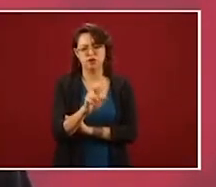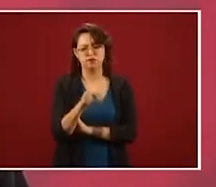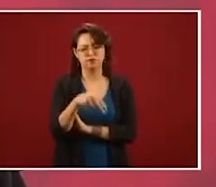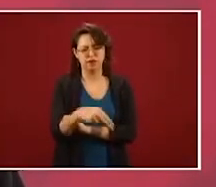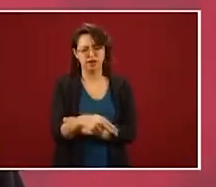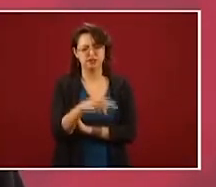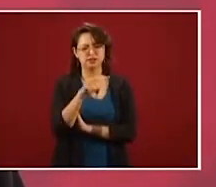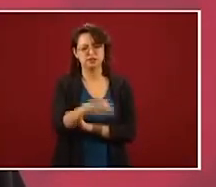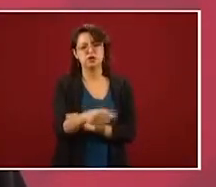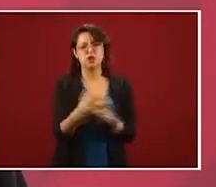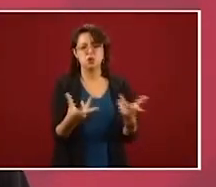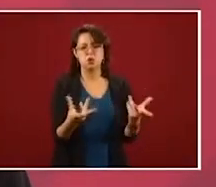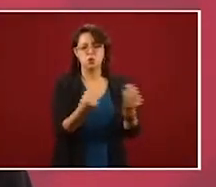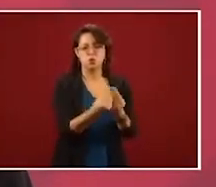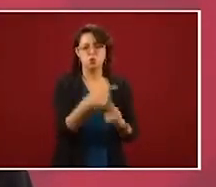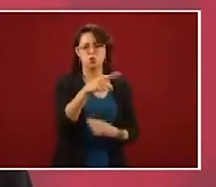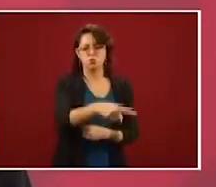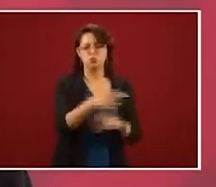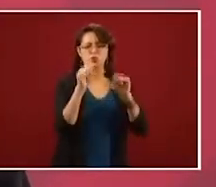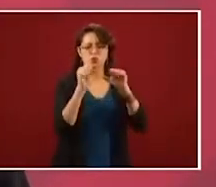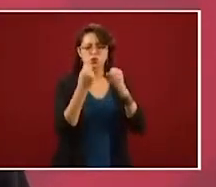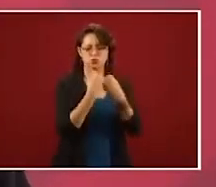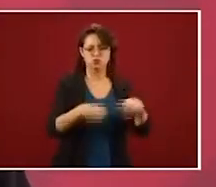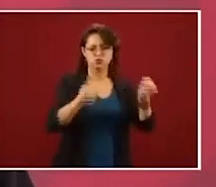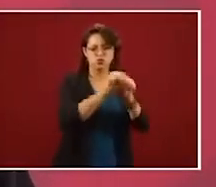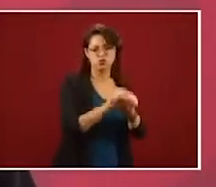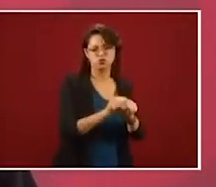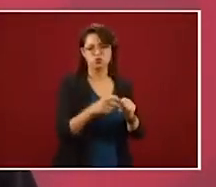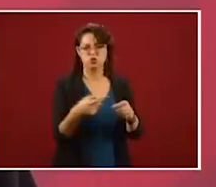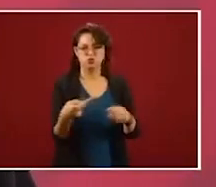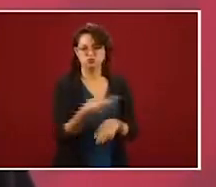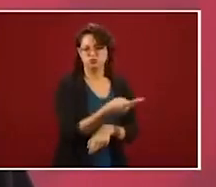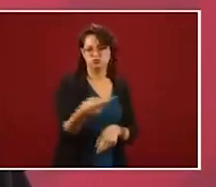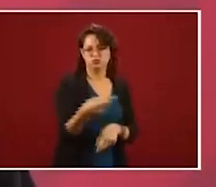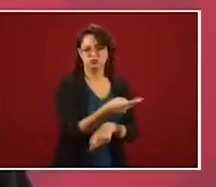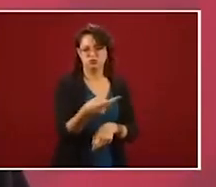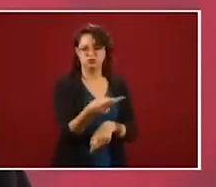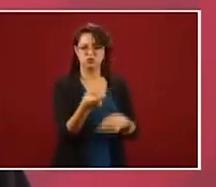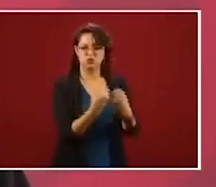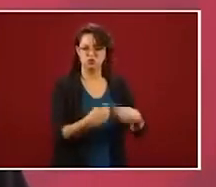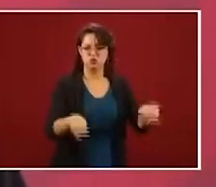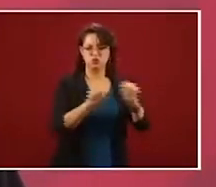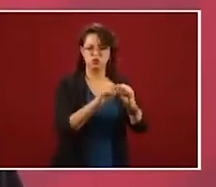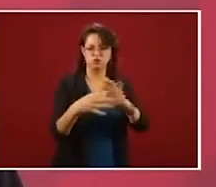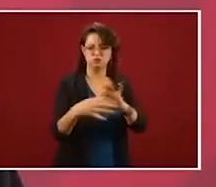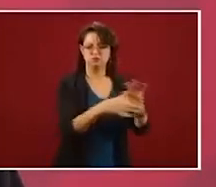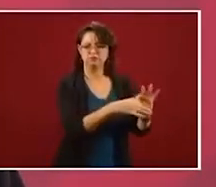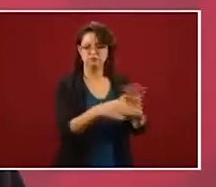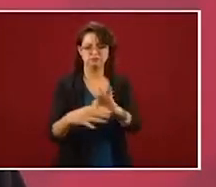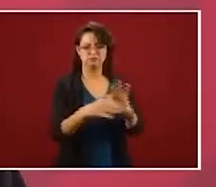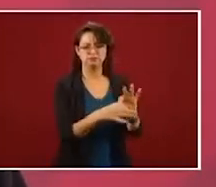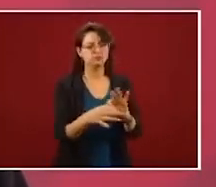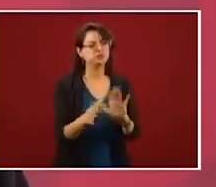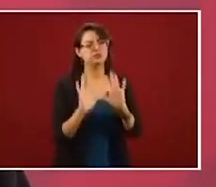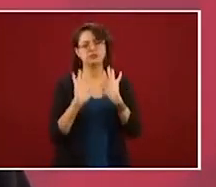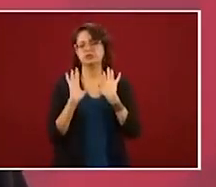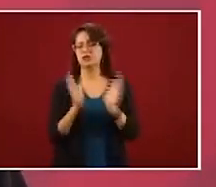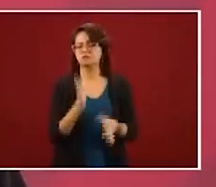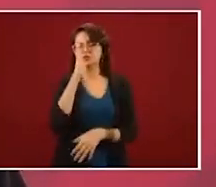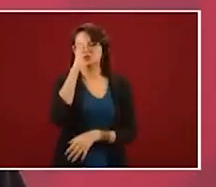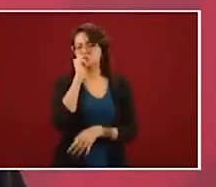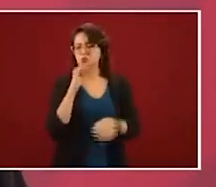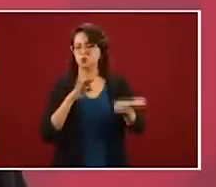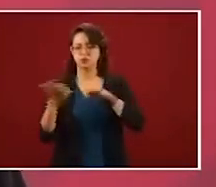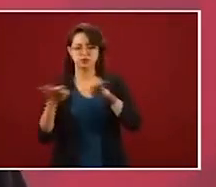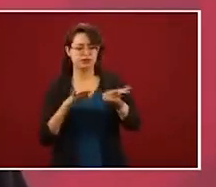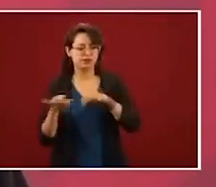es partícipe, es accionista de Lomedic, o viceversa, no lo tengo claro aquí, pero hay vínculo directo entre las dos están inhabilitadas, una